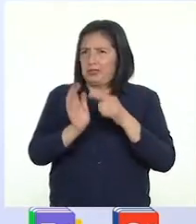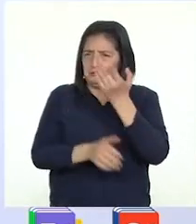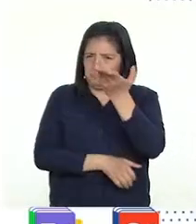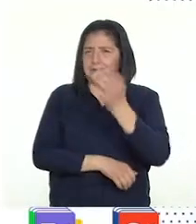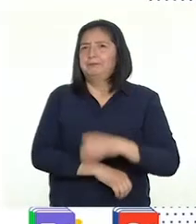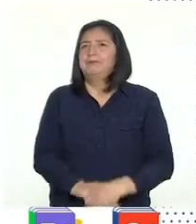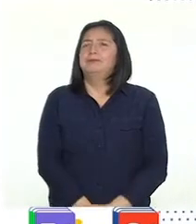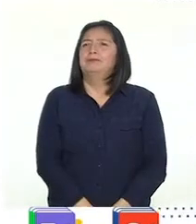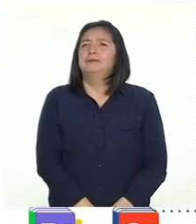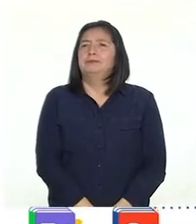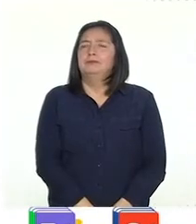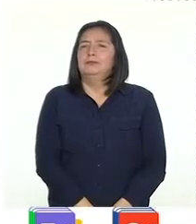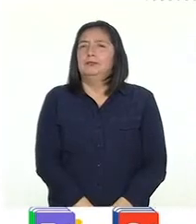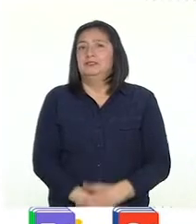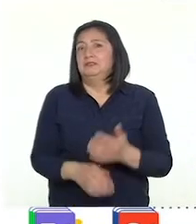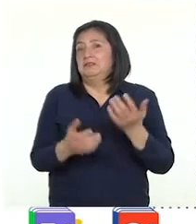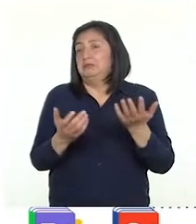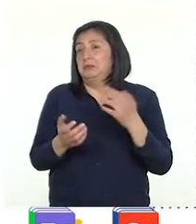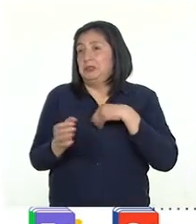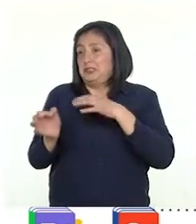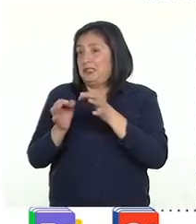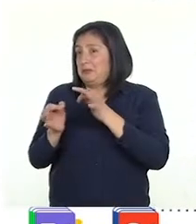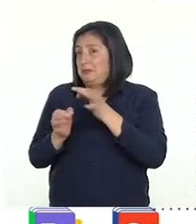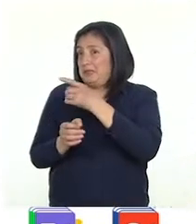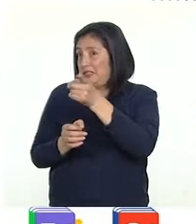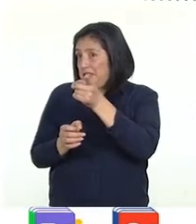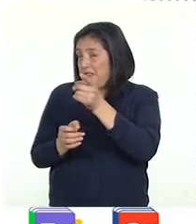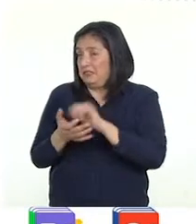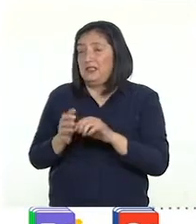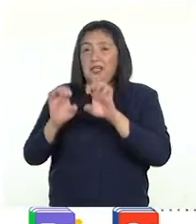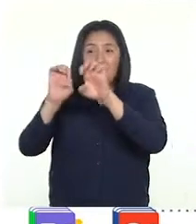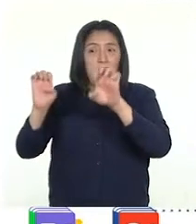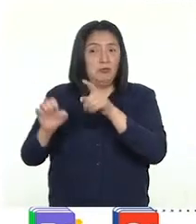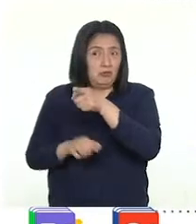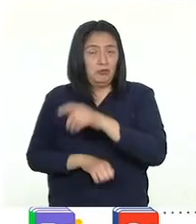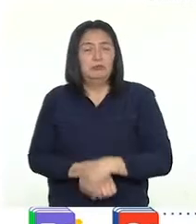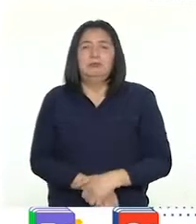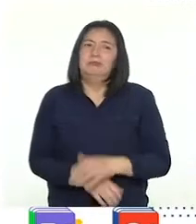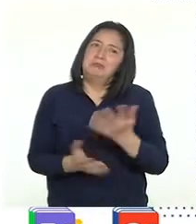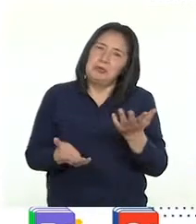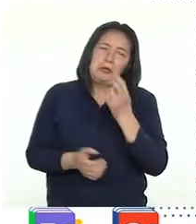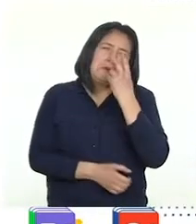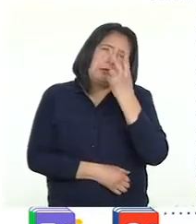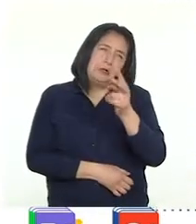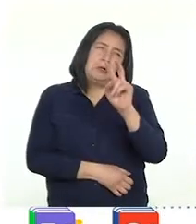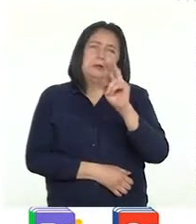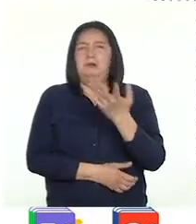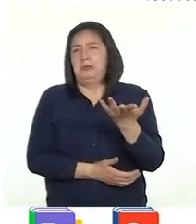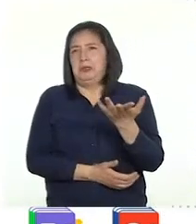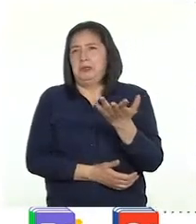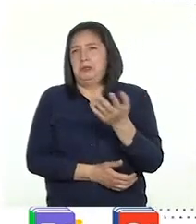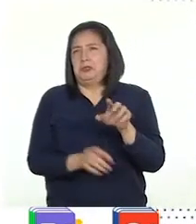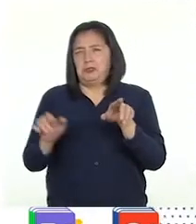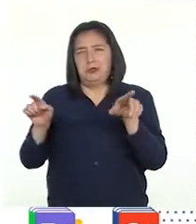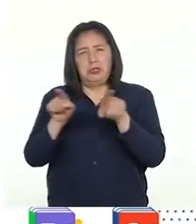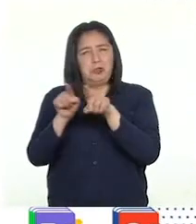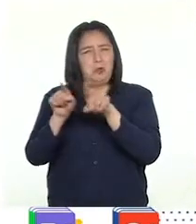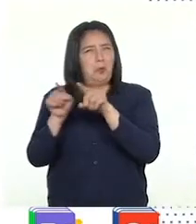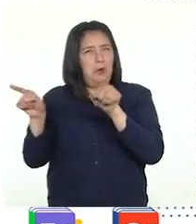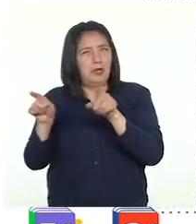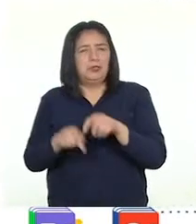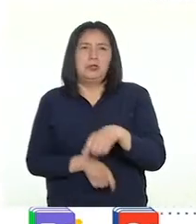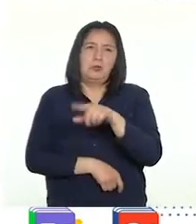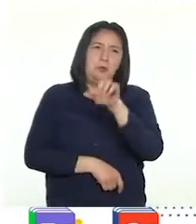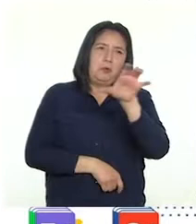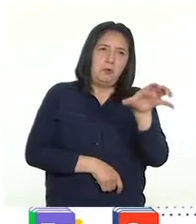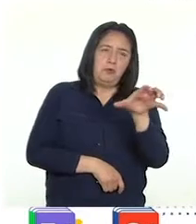así. ¿Podrías describir esta ecuación? Bueno, veo que las 2 expresiones son iguales. En